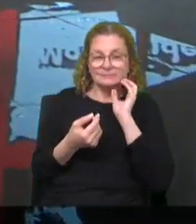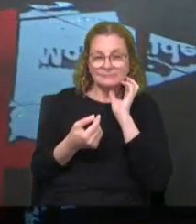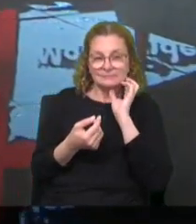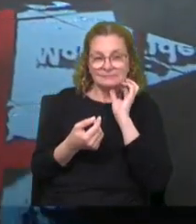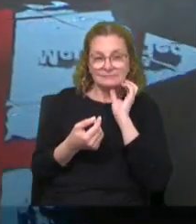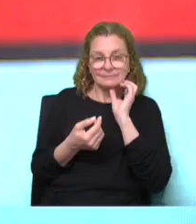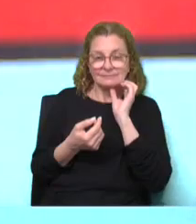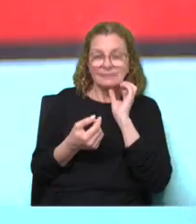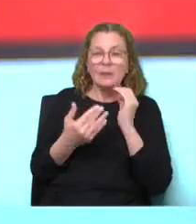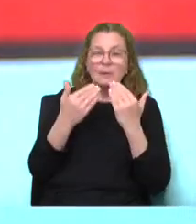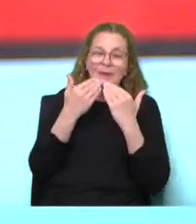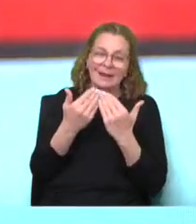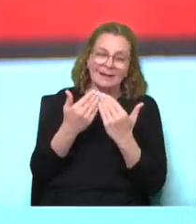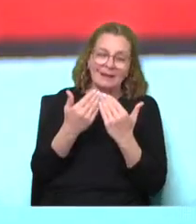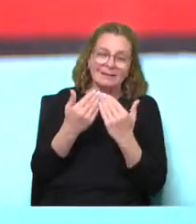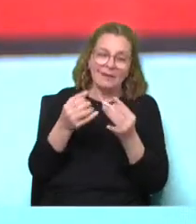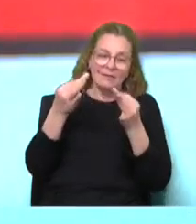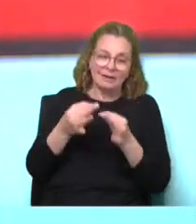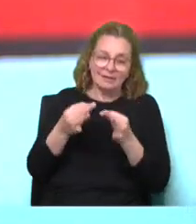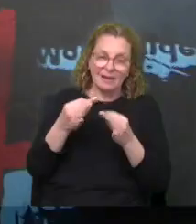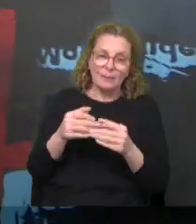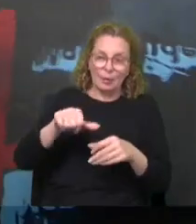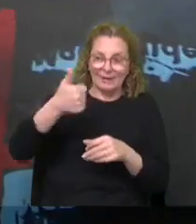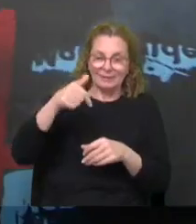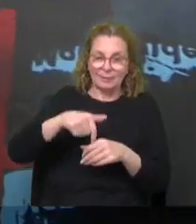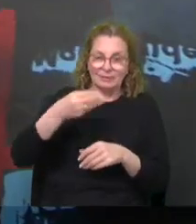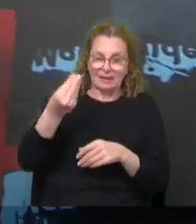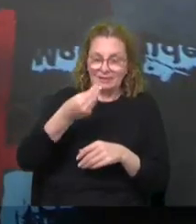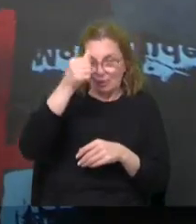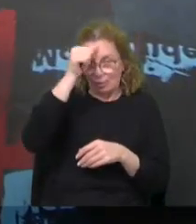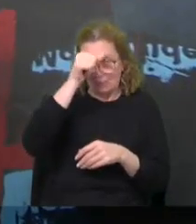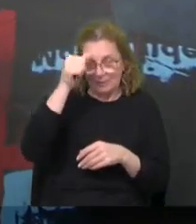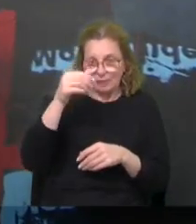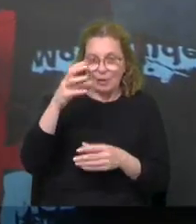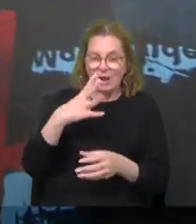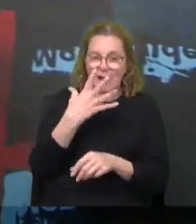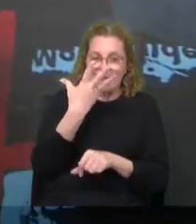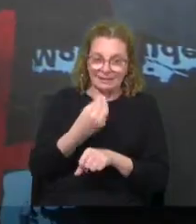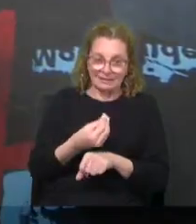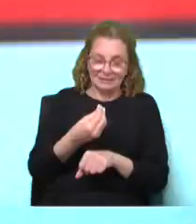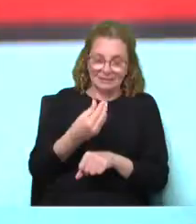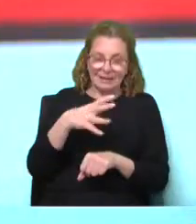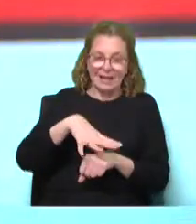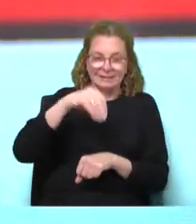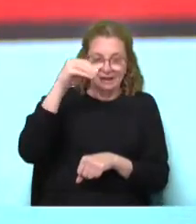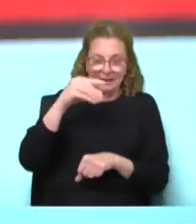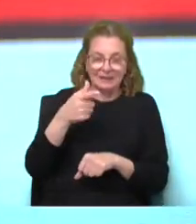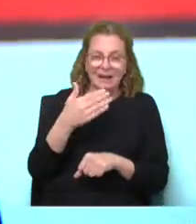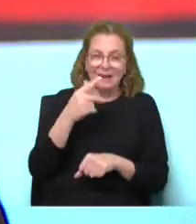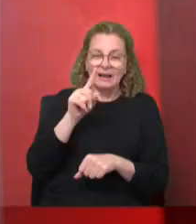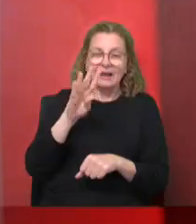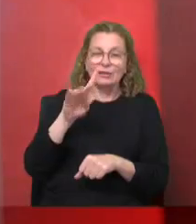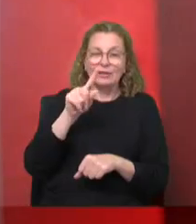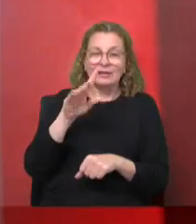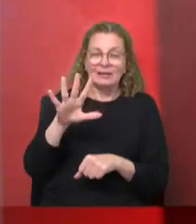Mati, querido, nada, muchas gracias, de verdad. Que sea usted, muy che. Exitoso este fin de semana ahí muy en el Ante la Arena. 14:15, sábado y domingo,